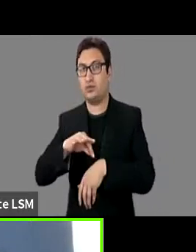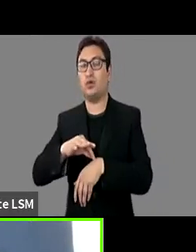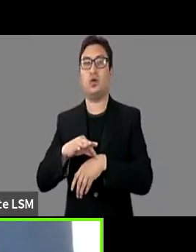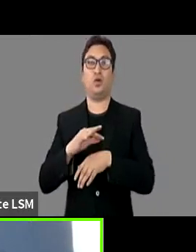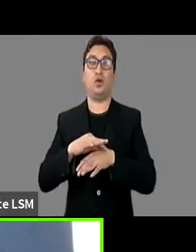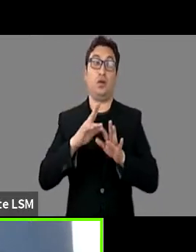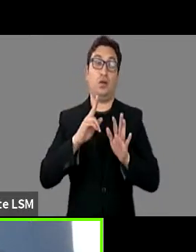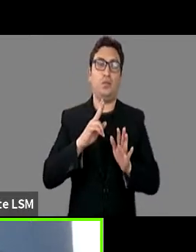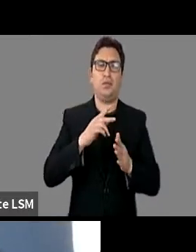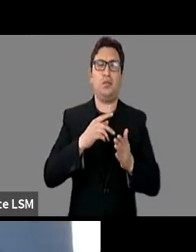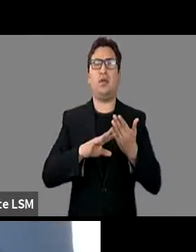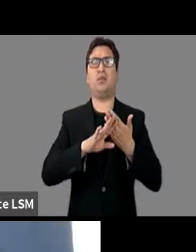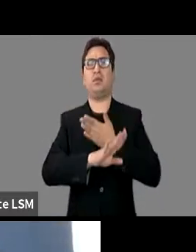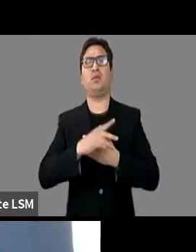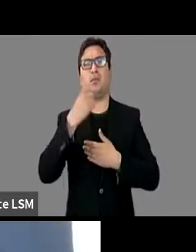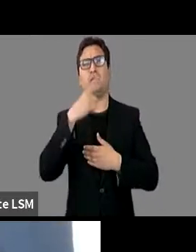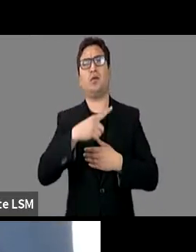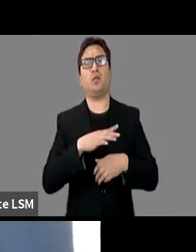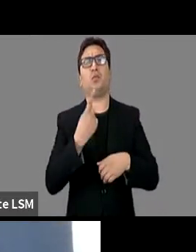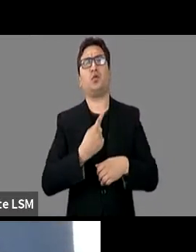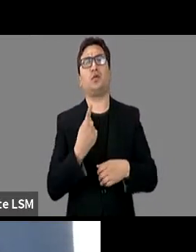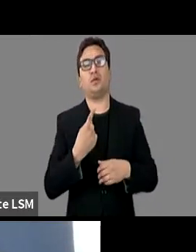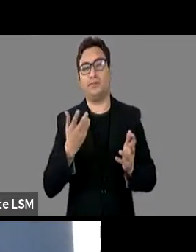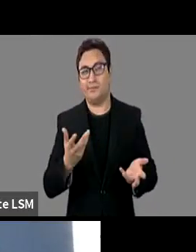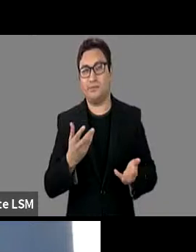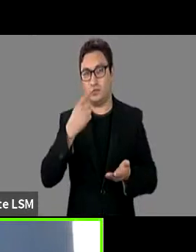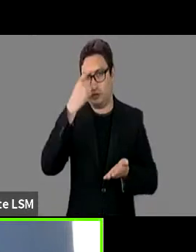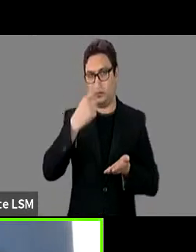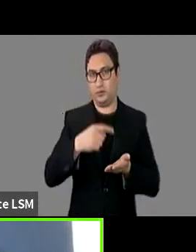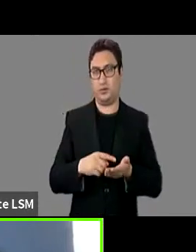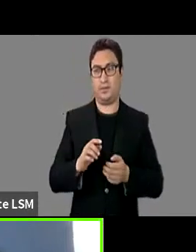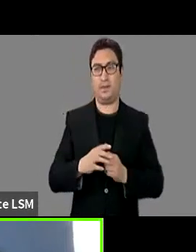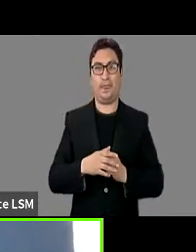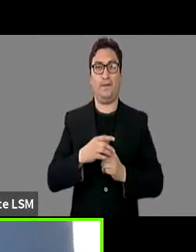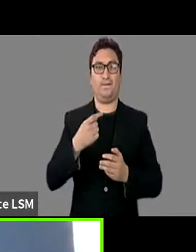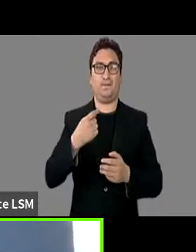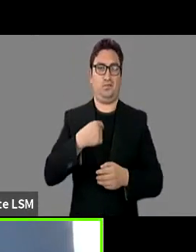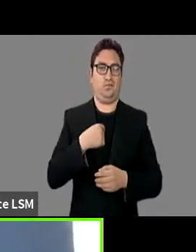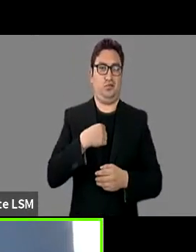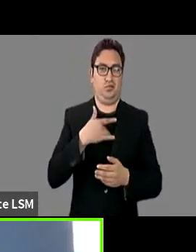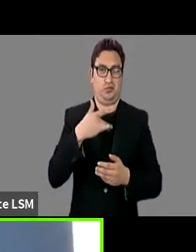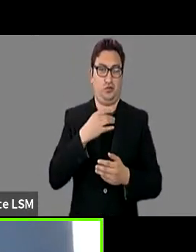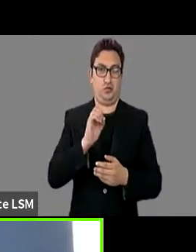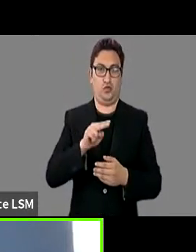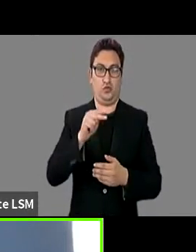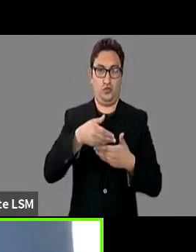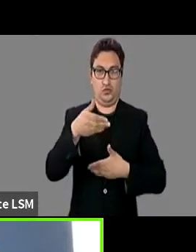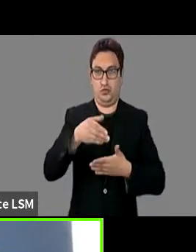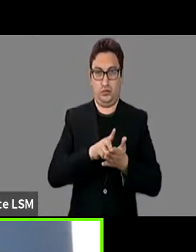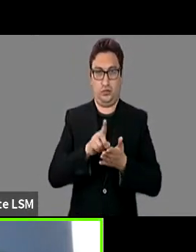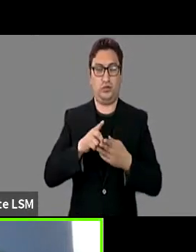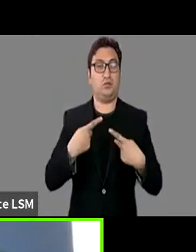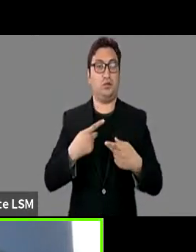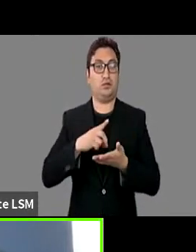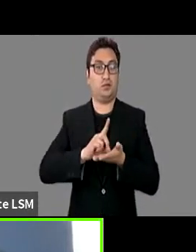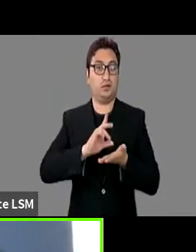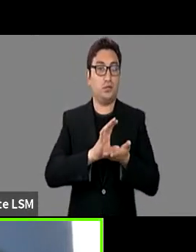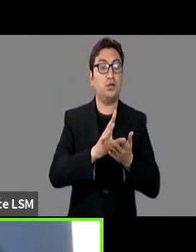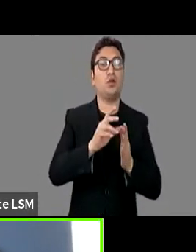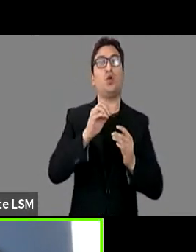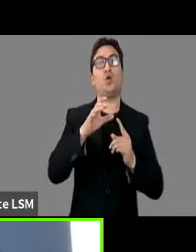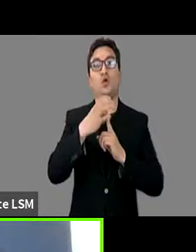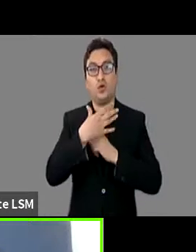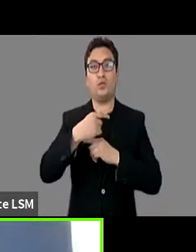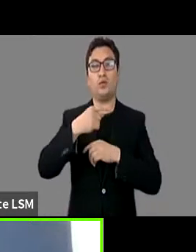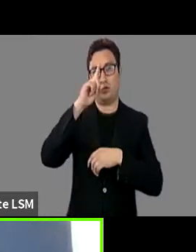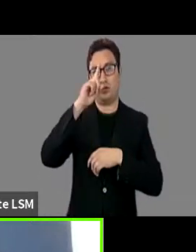para qué, pero me parece que la convención, los comités o las observaciones generales que ha sacado